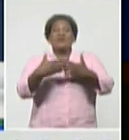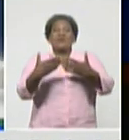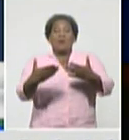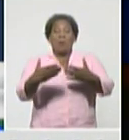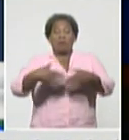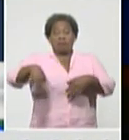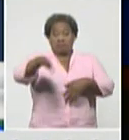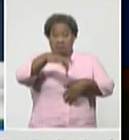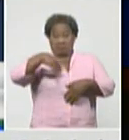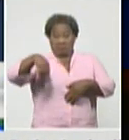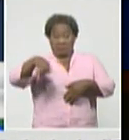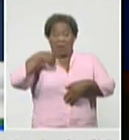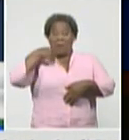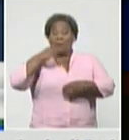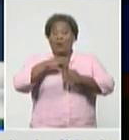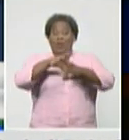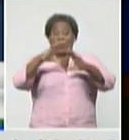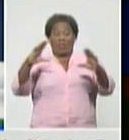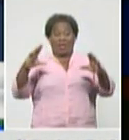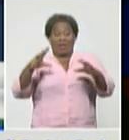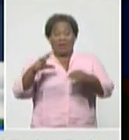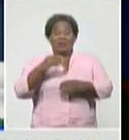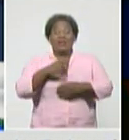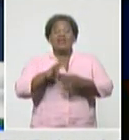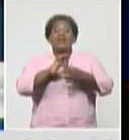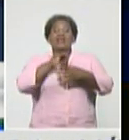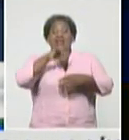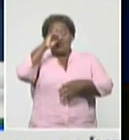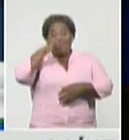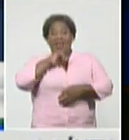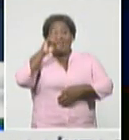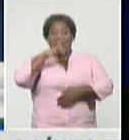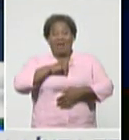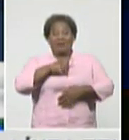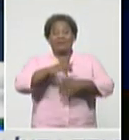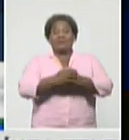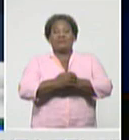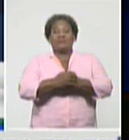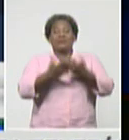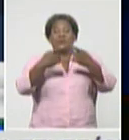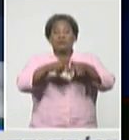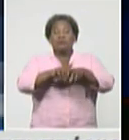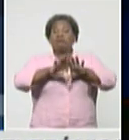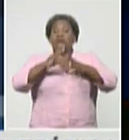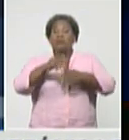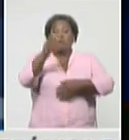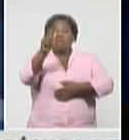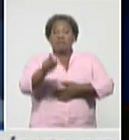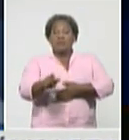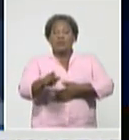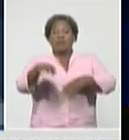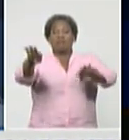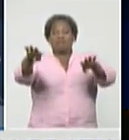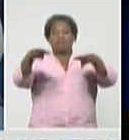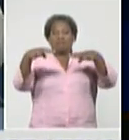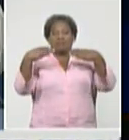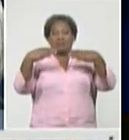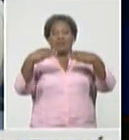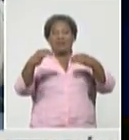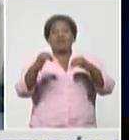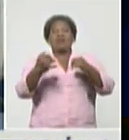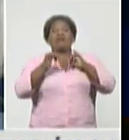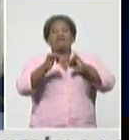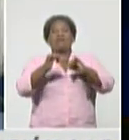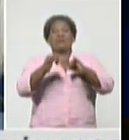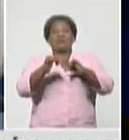vemos aquí todas las mañanas, Gisela que nos acompaña hoy y todas las personas que siguen la información. Con el